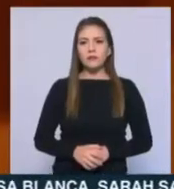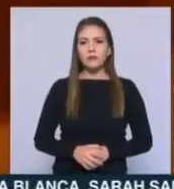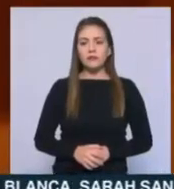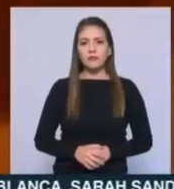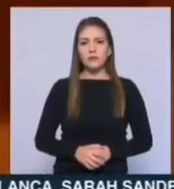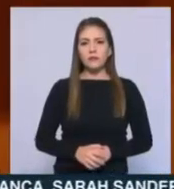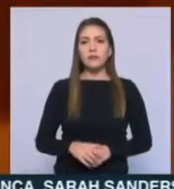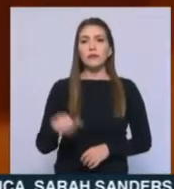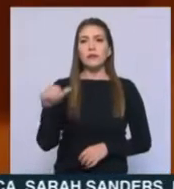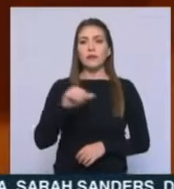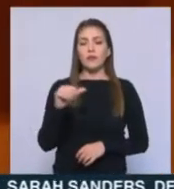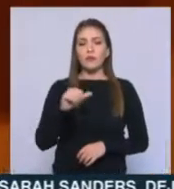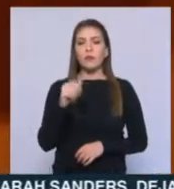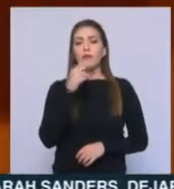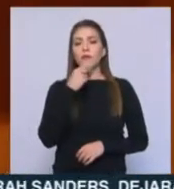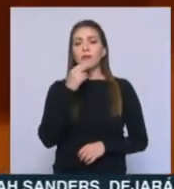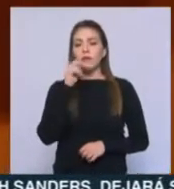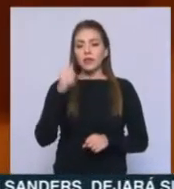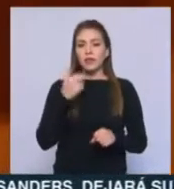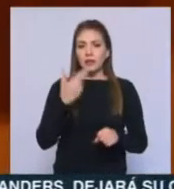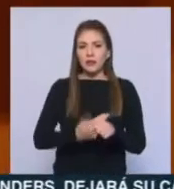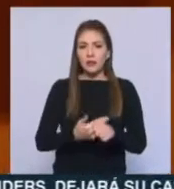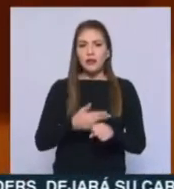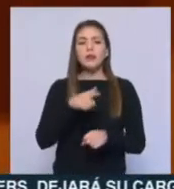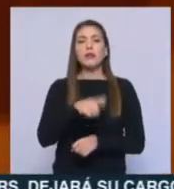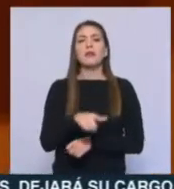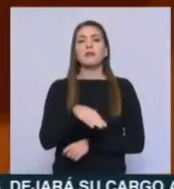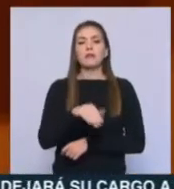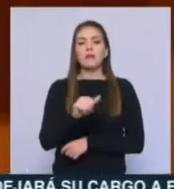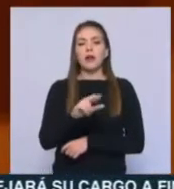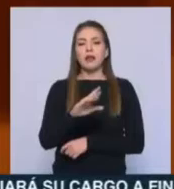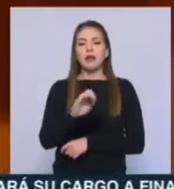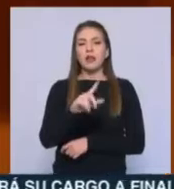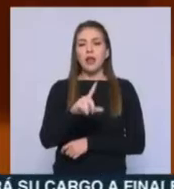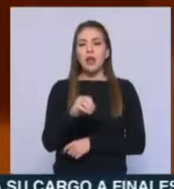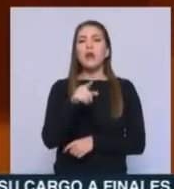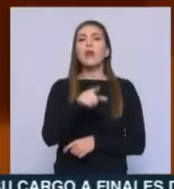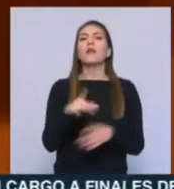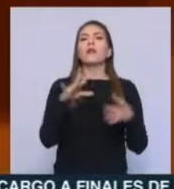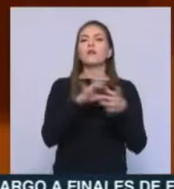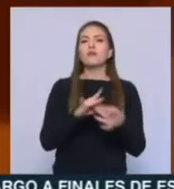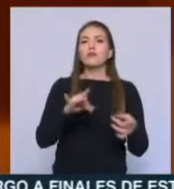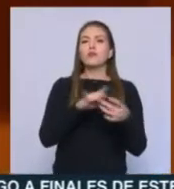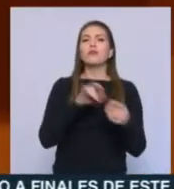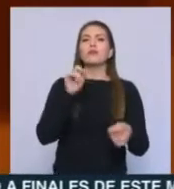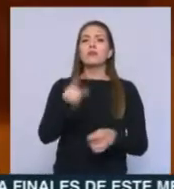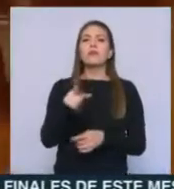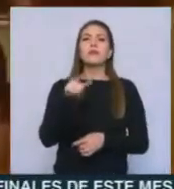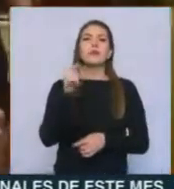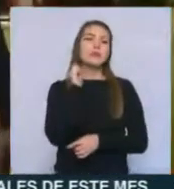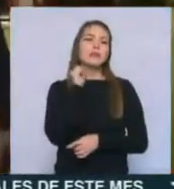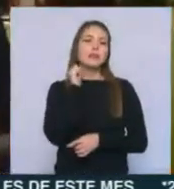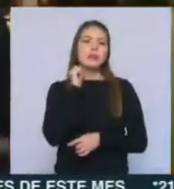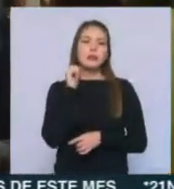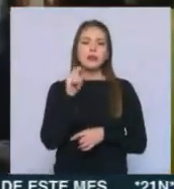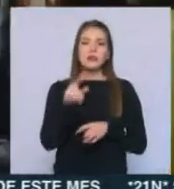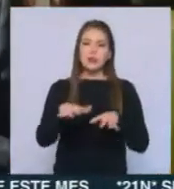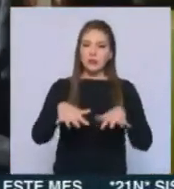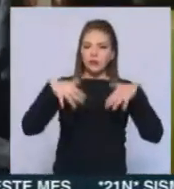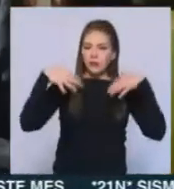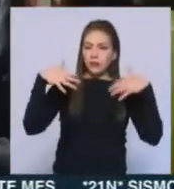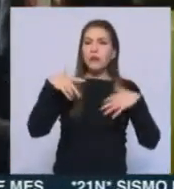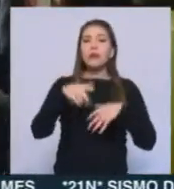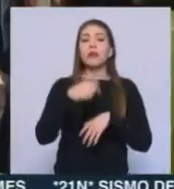Este día Marcelo Ebrard Casaubon, secretario de Relaciones Exteriores, compareció ante el Pleno del Senado de la República. Dijo que durante